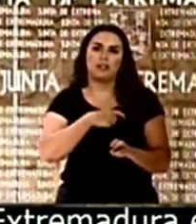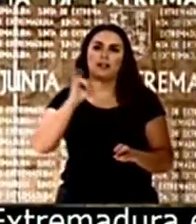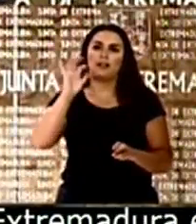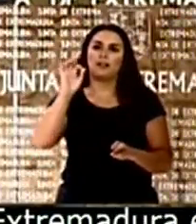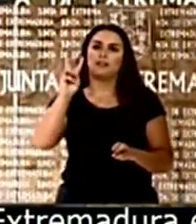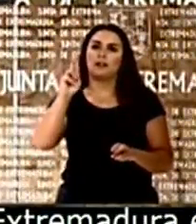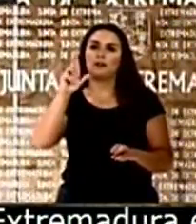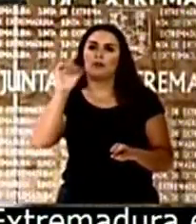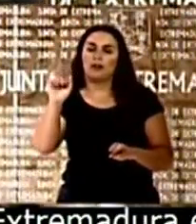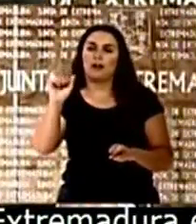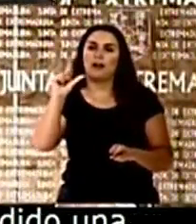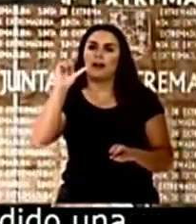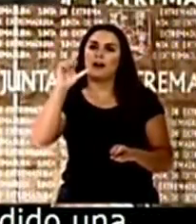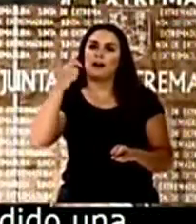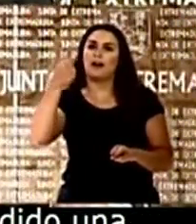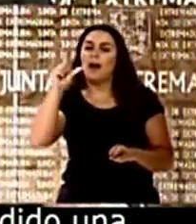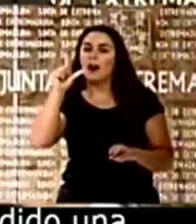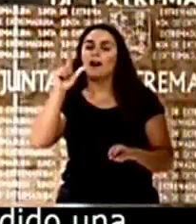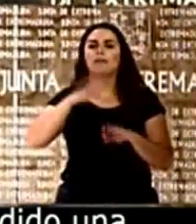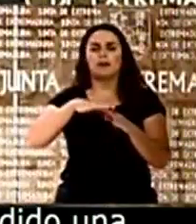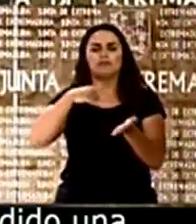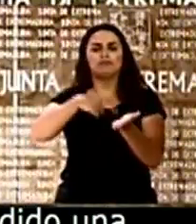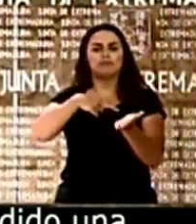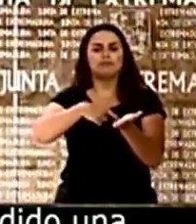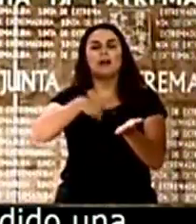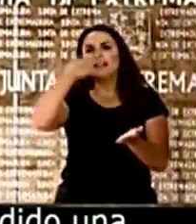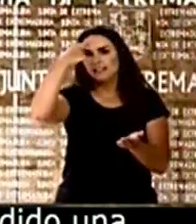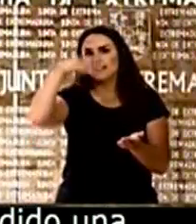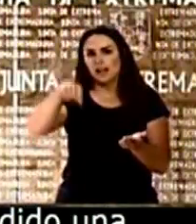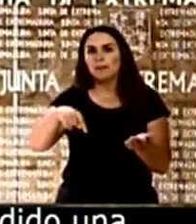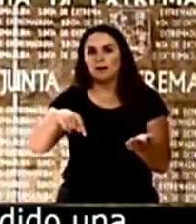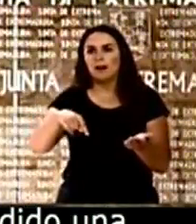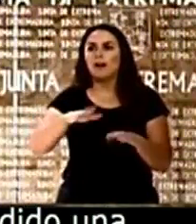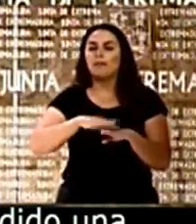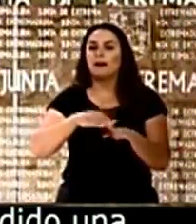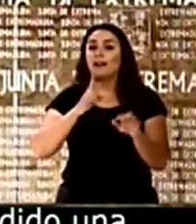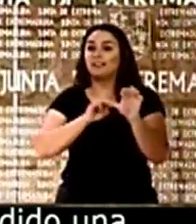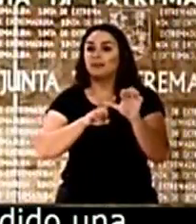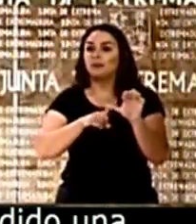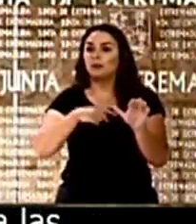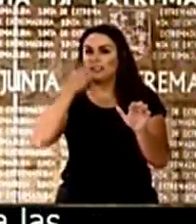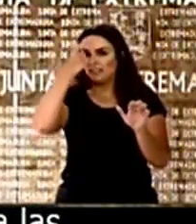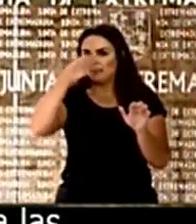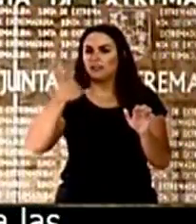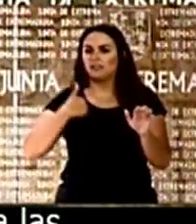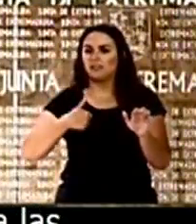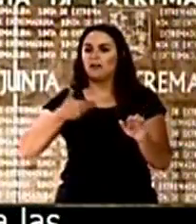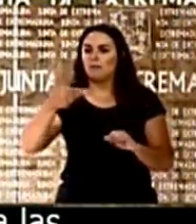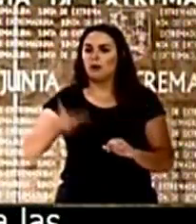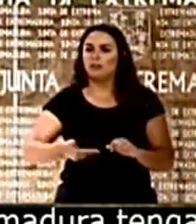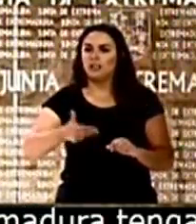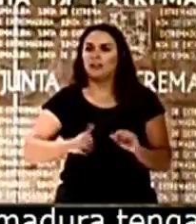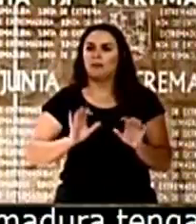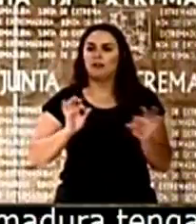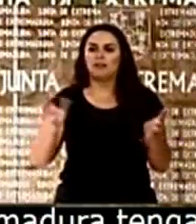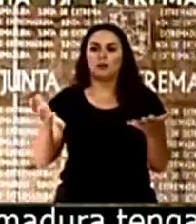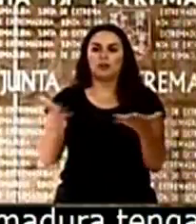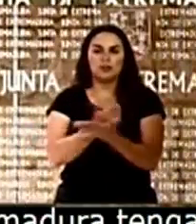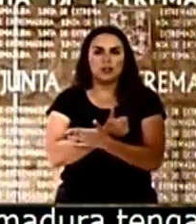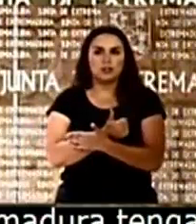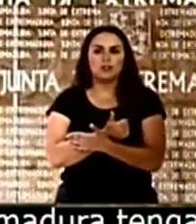Leal, para que conozca las reivindicaciones de Extremadura, para que Extremadura tenga un peso propio y específico en esa